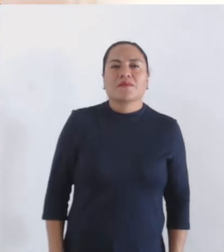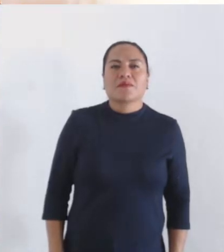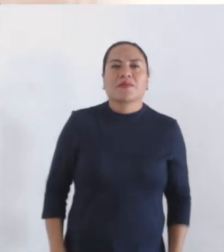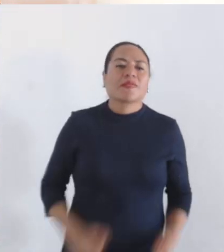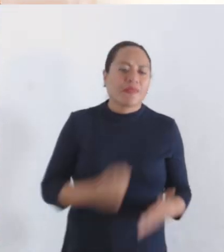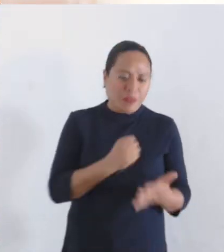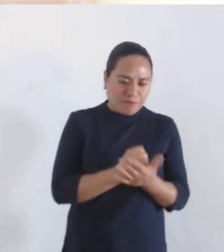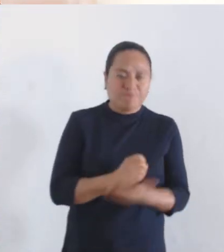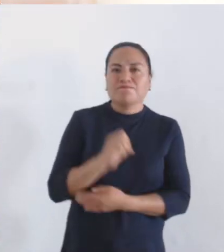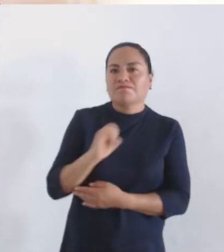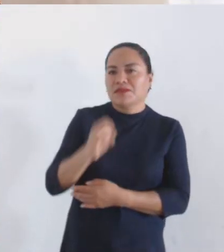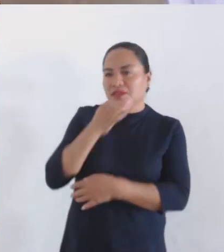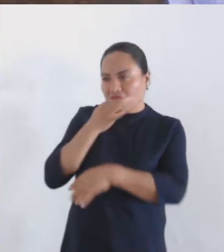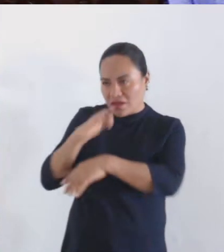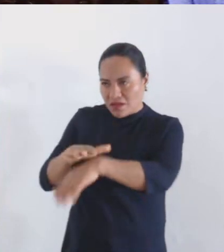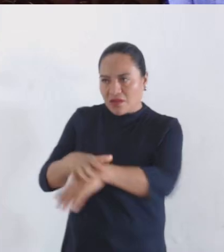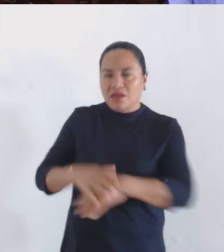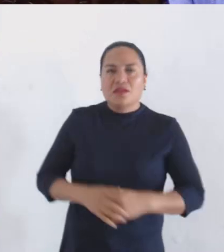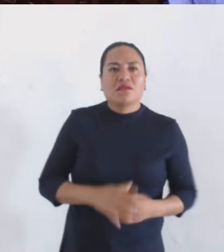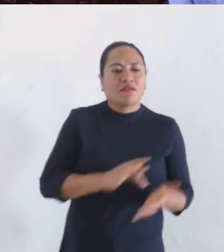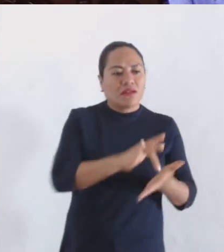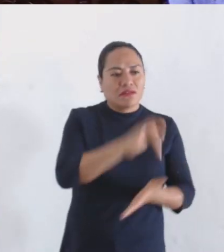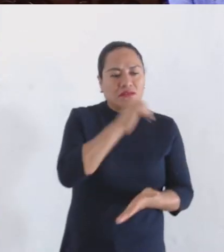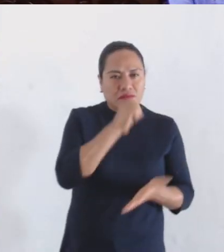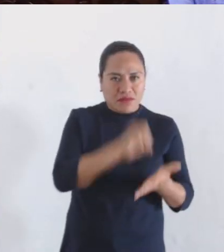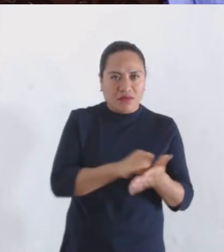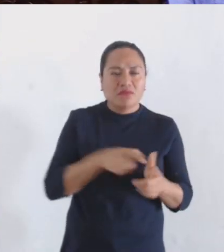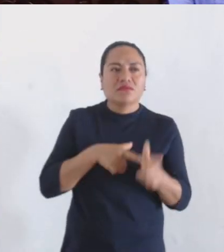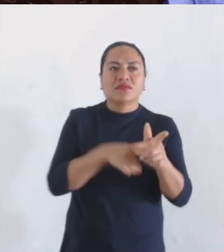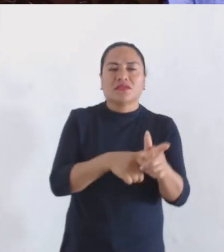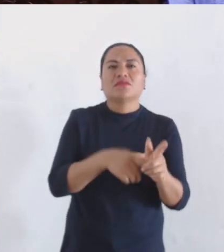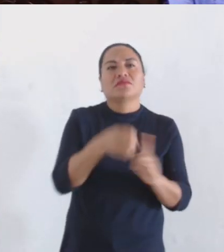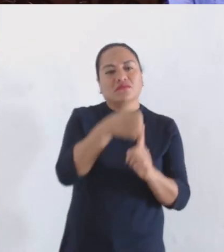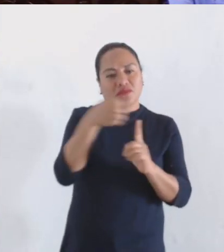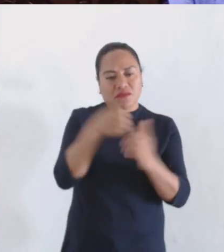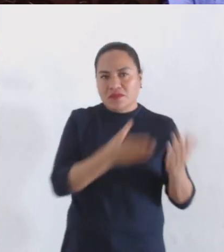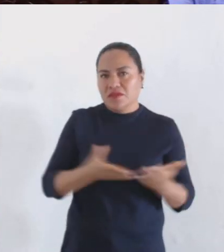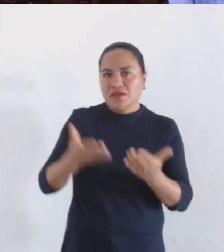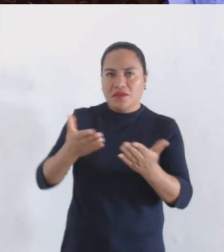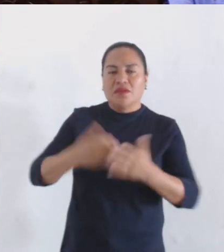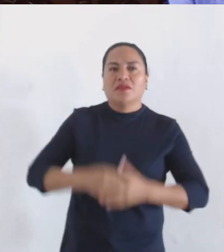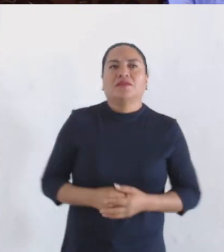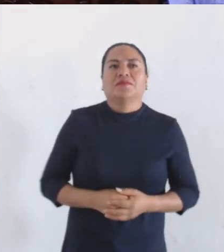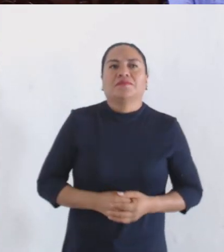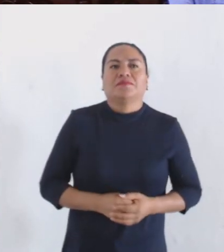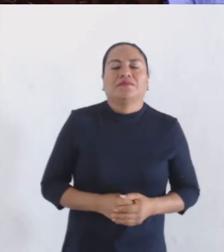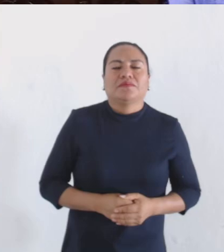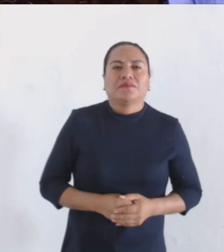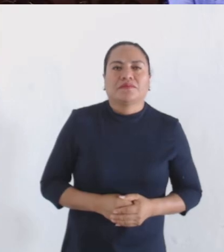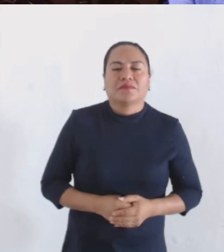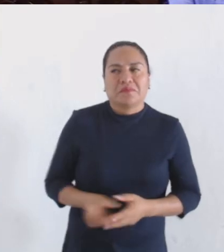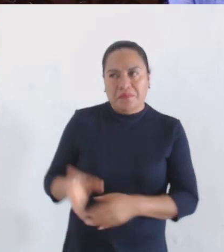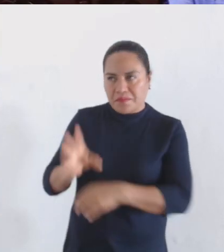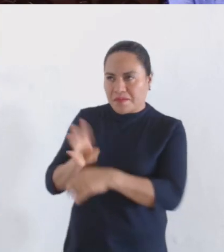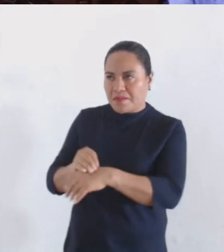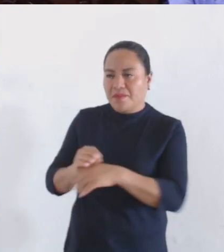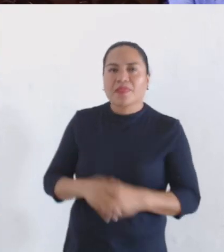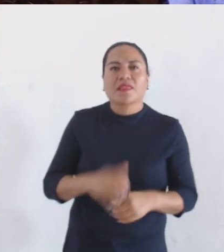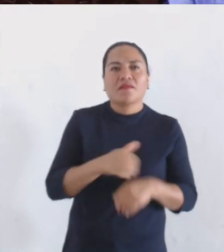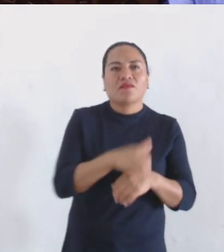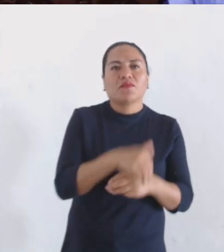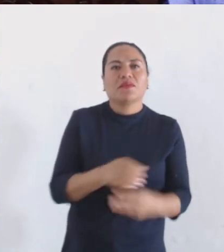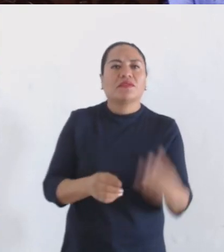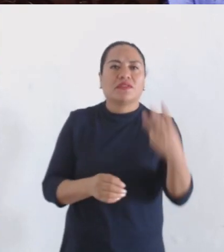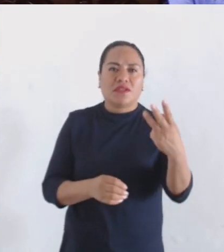Aprobado por unanimidad de los presentes. Gracias, secretaria. cuenta con el siguiente punto del orden del día, por favor. Con su permiso. El punto